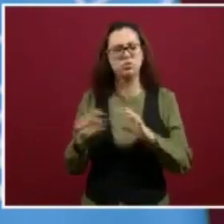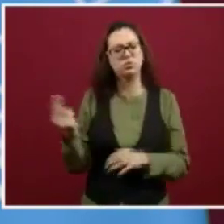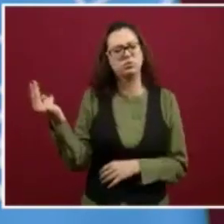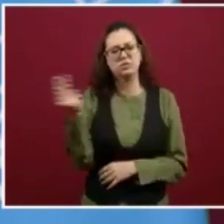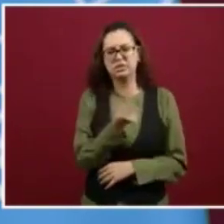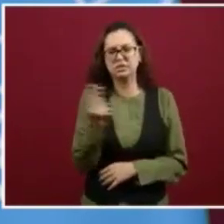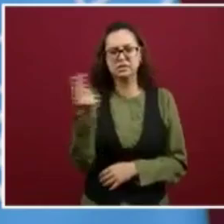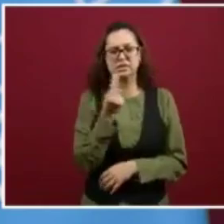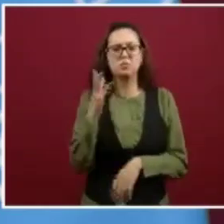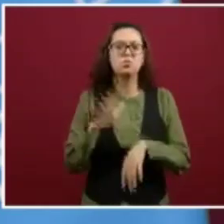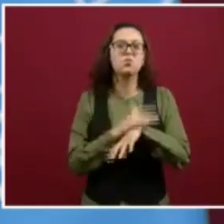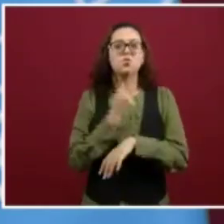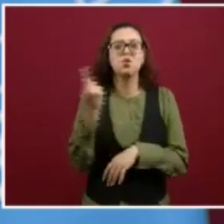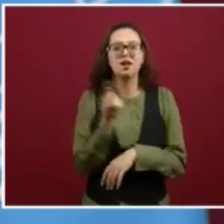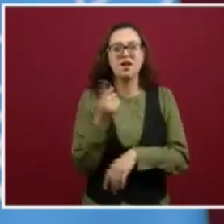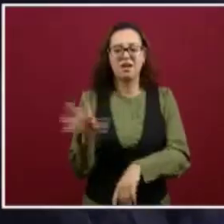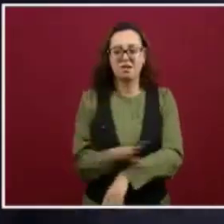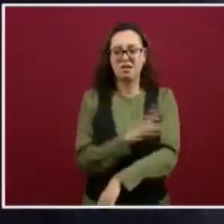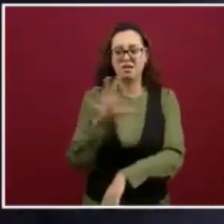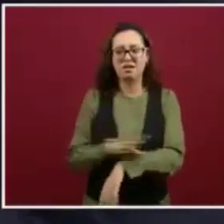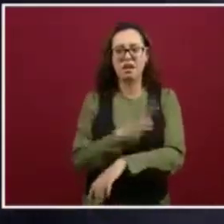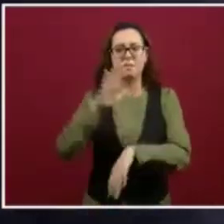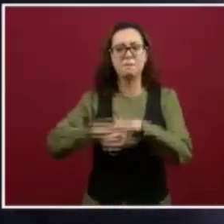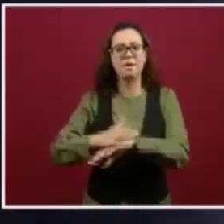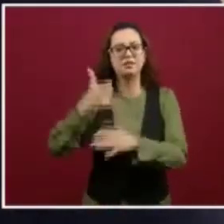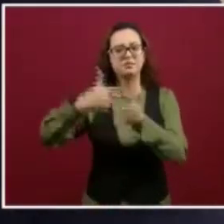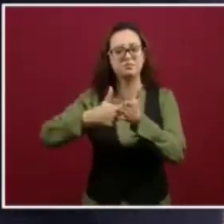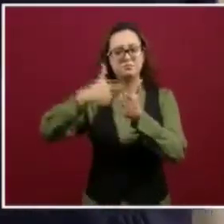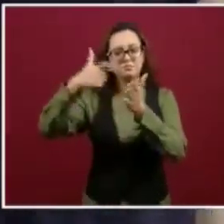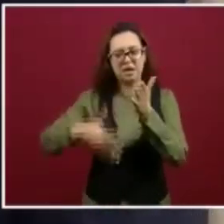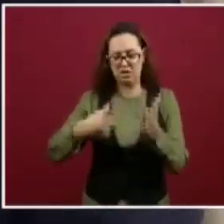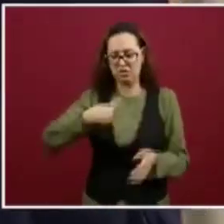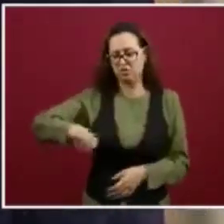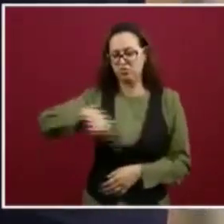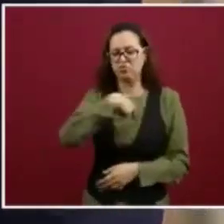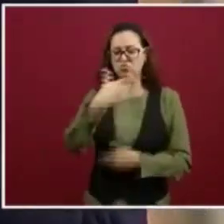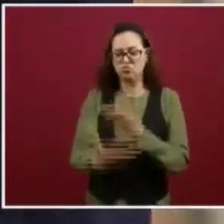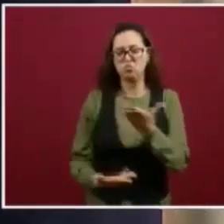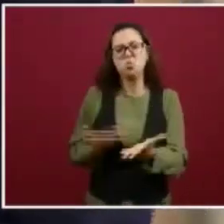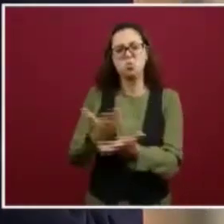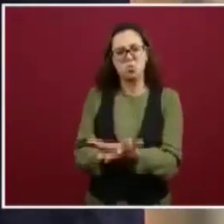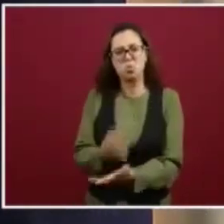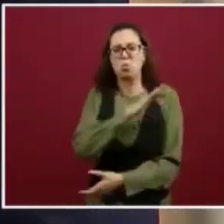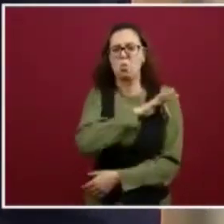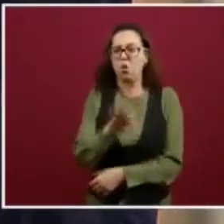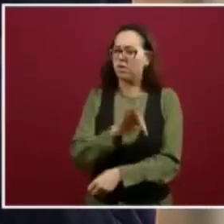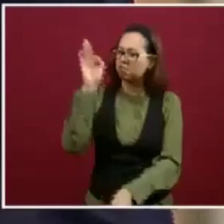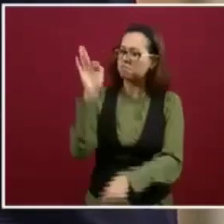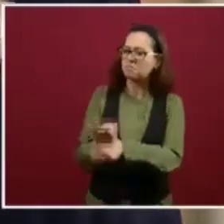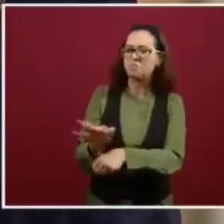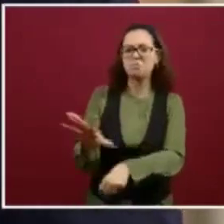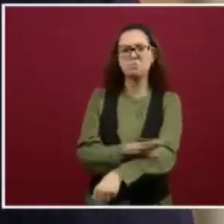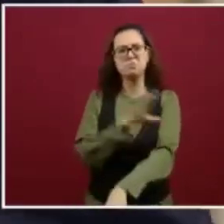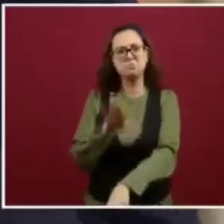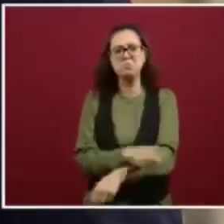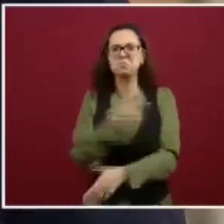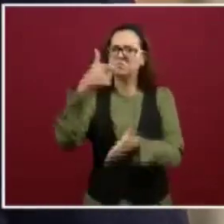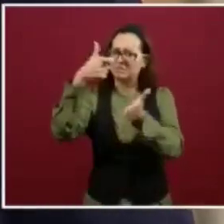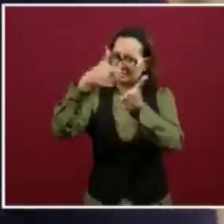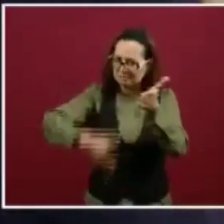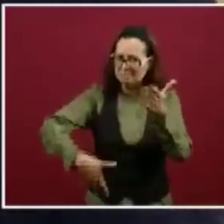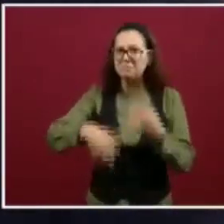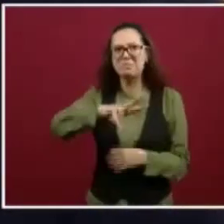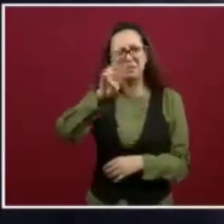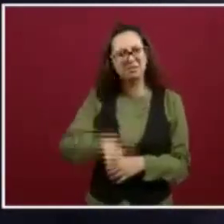a abaratar costos. Las propuestas que traemos nosotros pueden abaratar costos de energía en forma muy